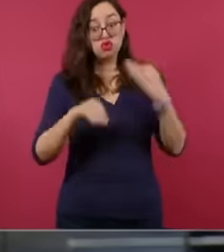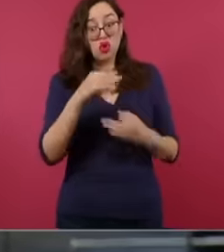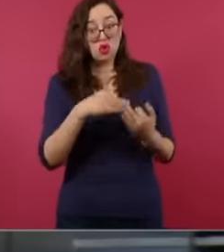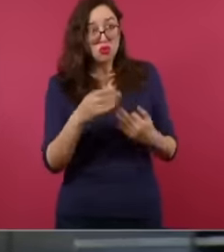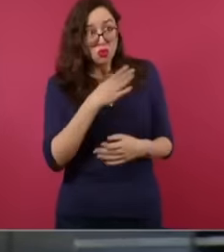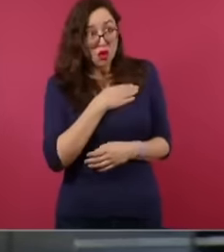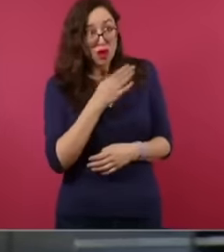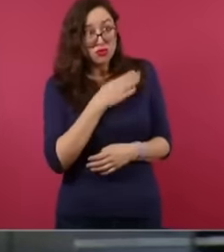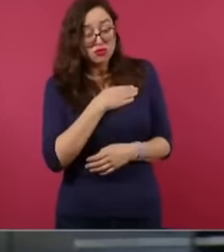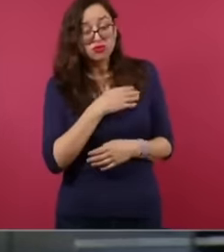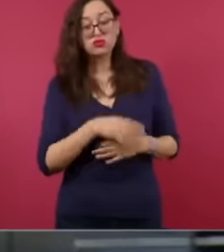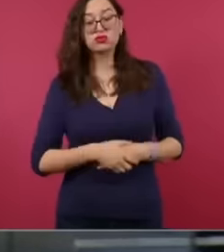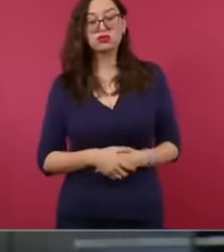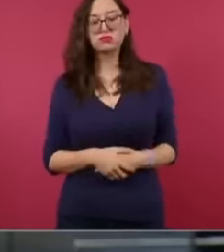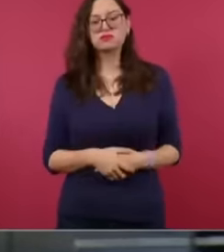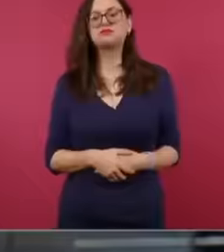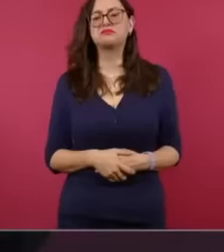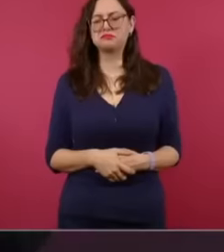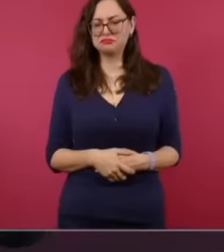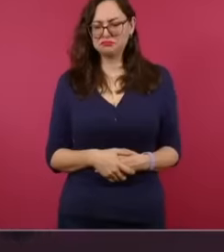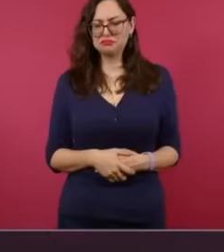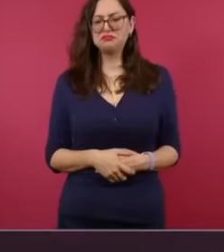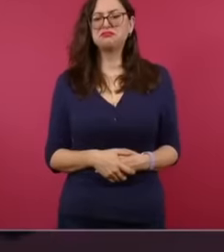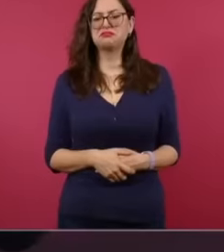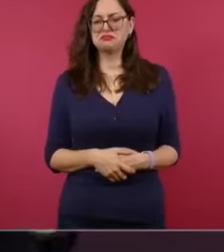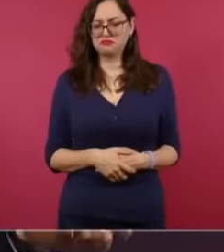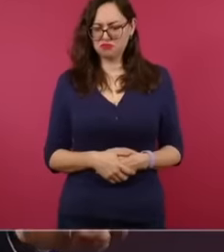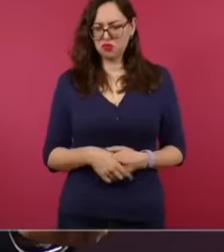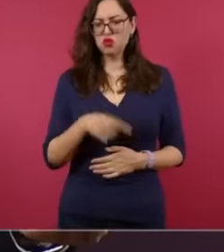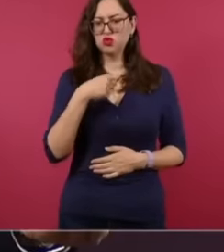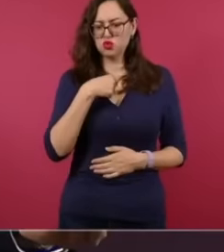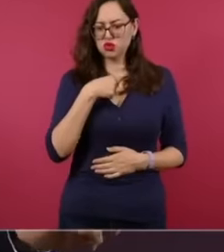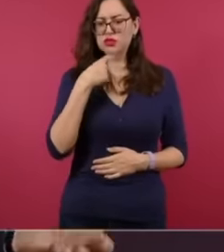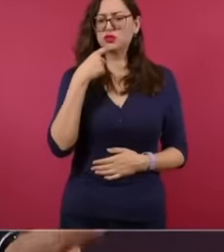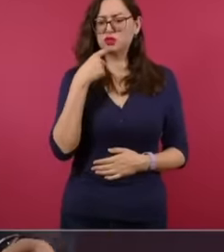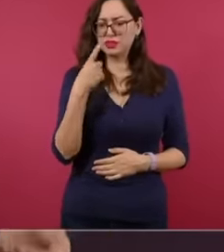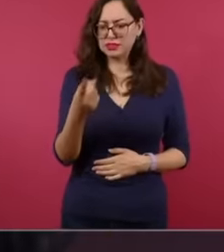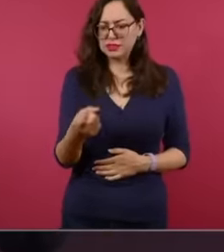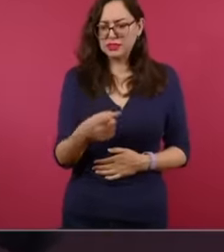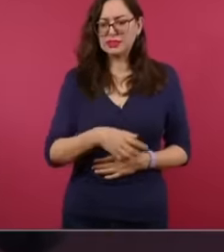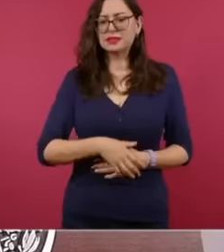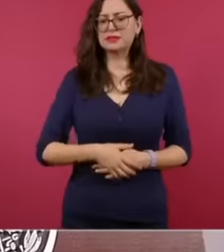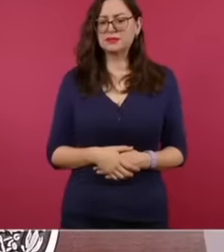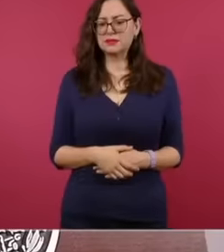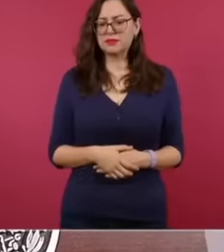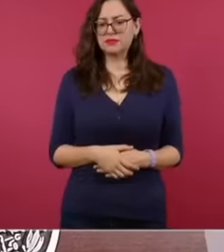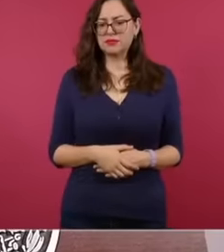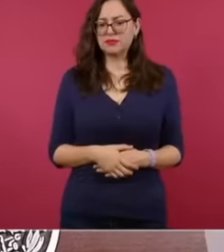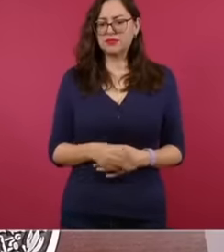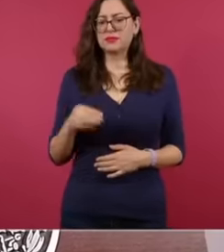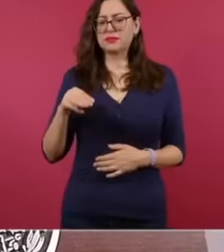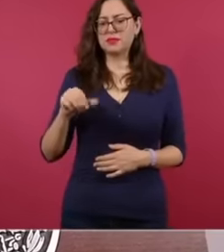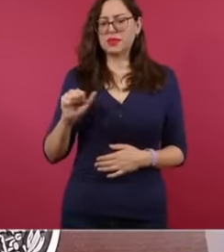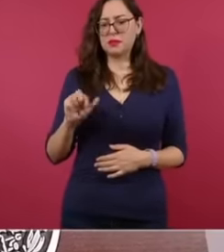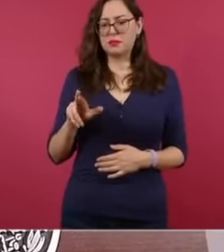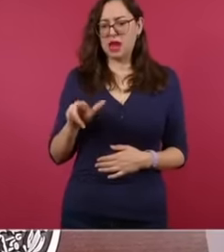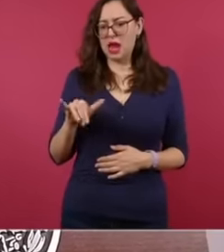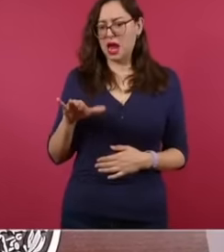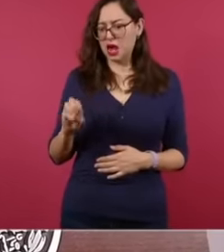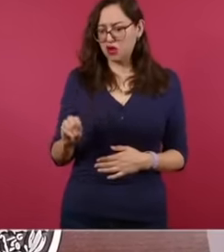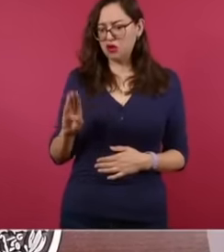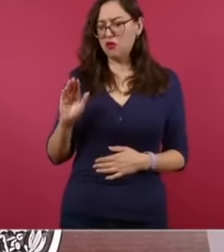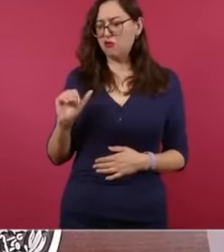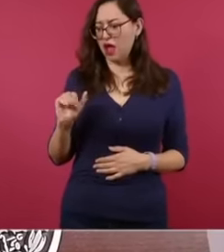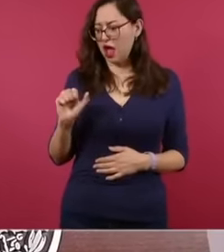llegar. Bueno, sí, yo creo que va a llegar. Te estoy comentando. Pero no son buenas personas. De que Manlio fue